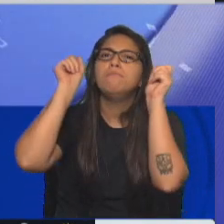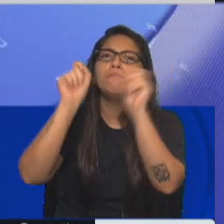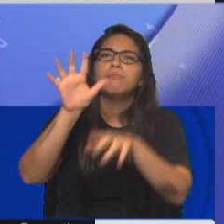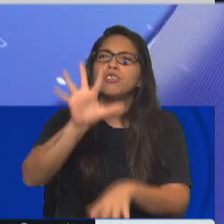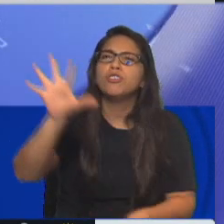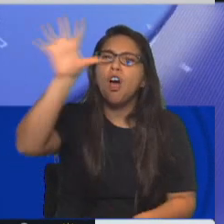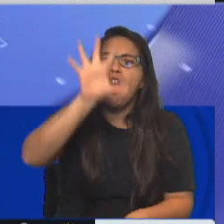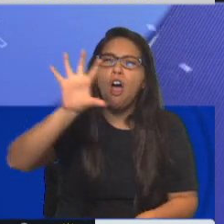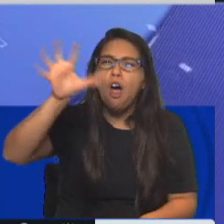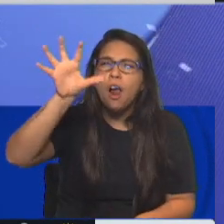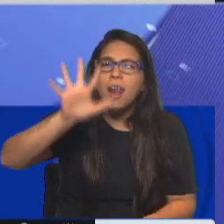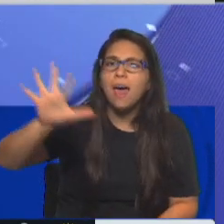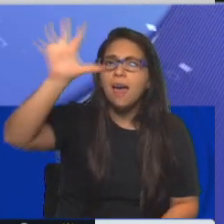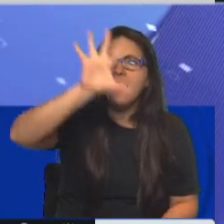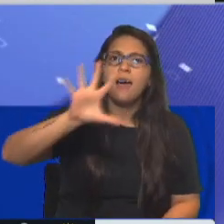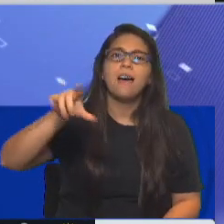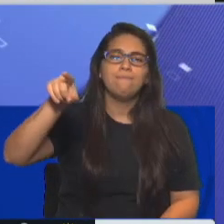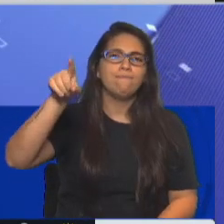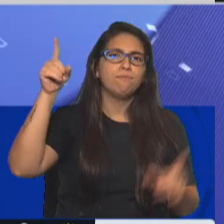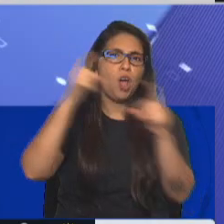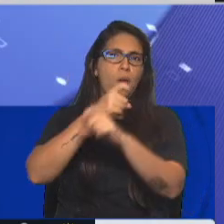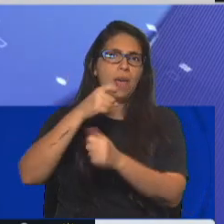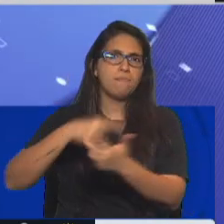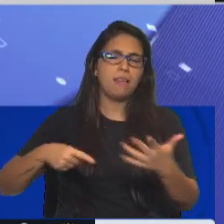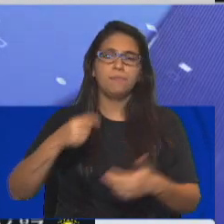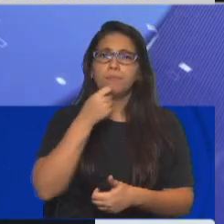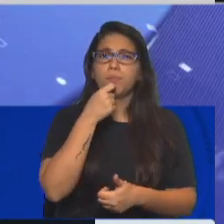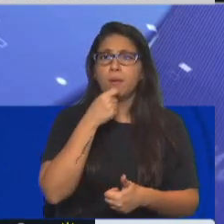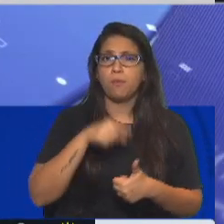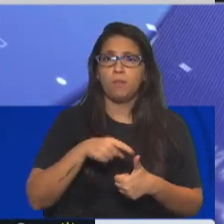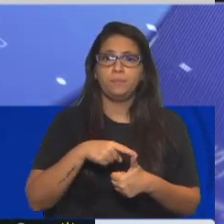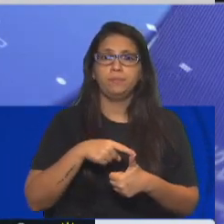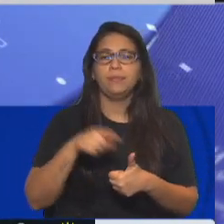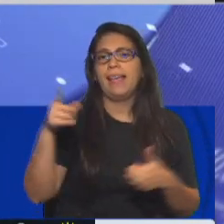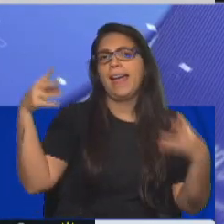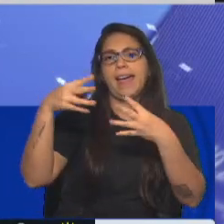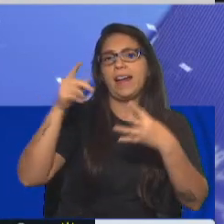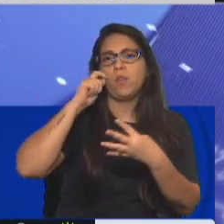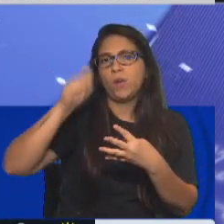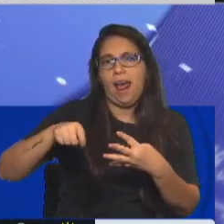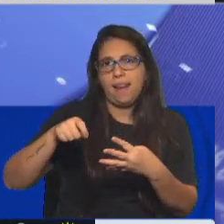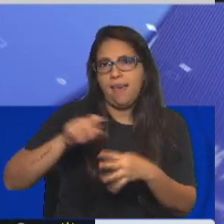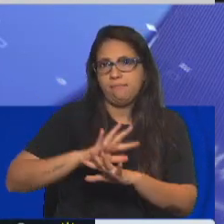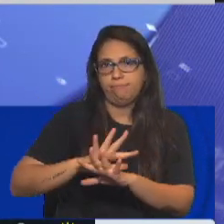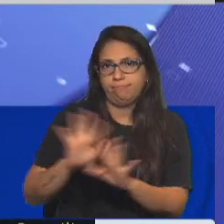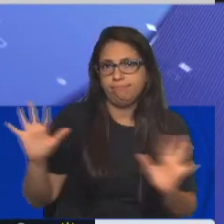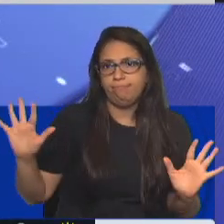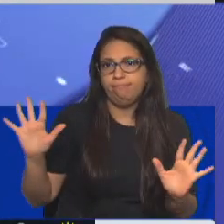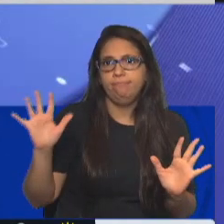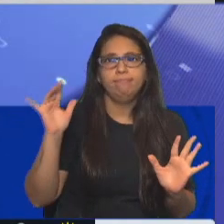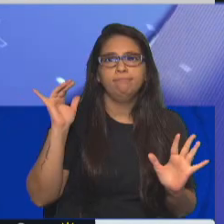lo miramos, dos condiciones principales. Una, por supuesto, el conflicto, la guerra en Ucrania, que con